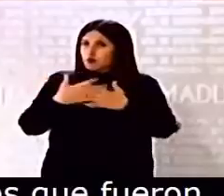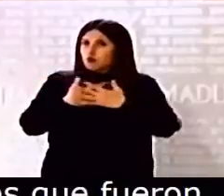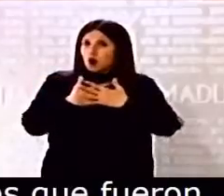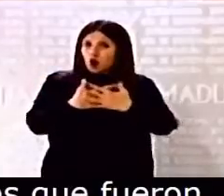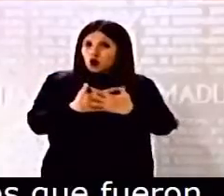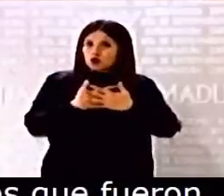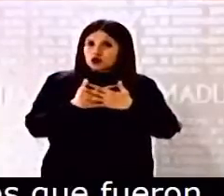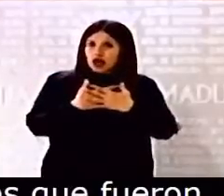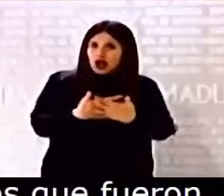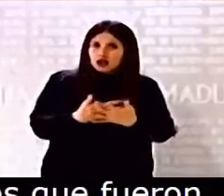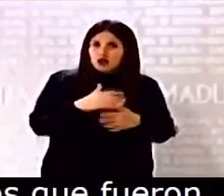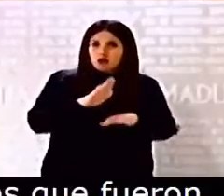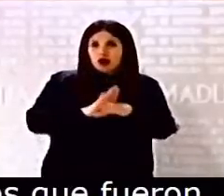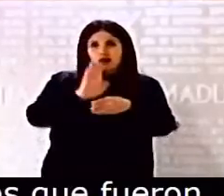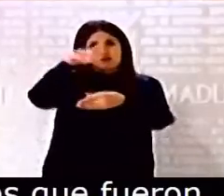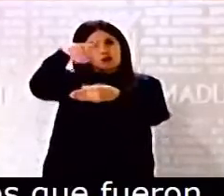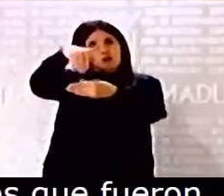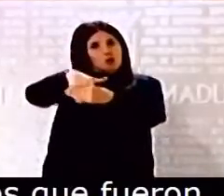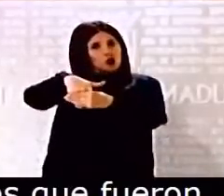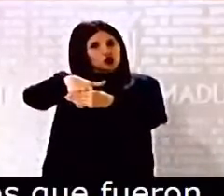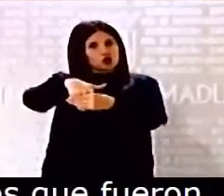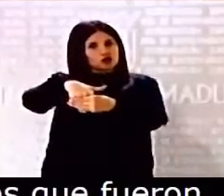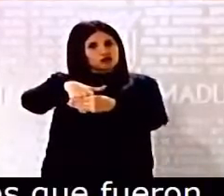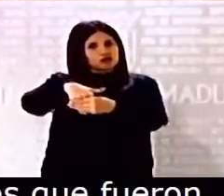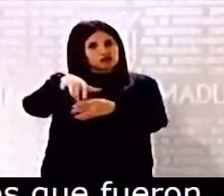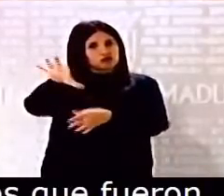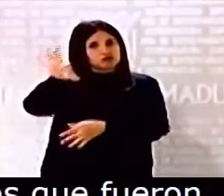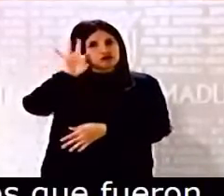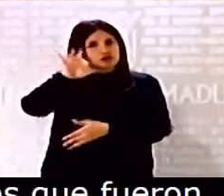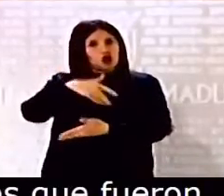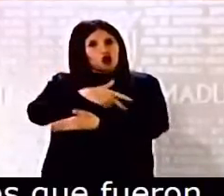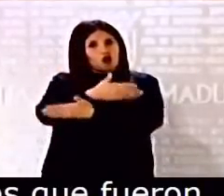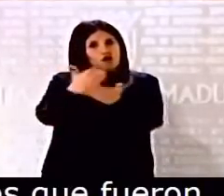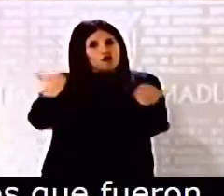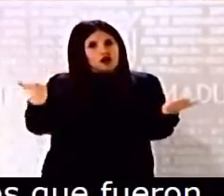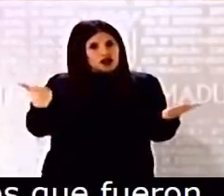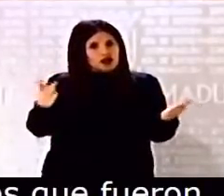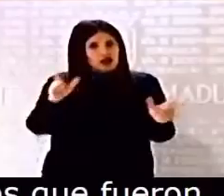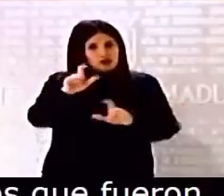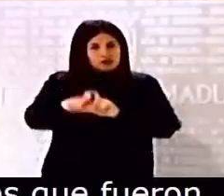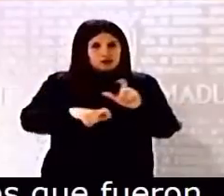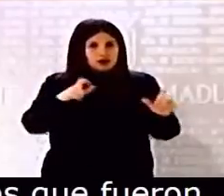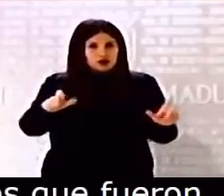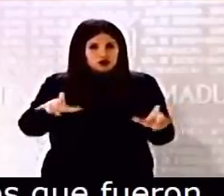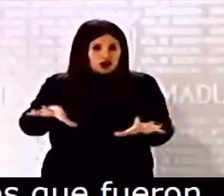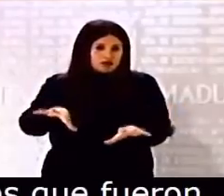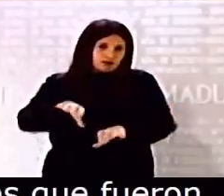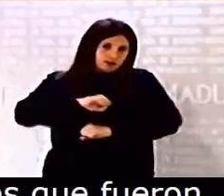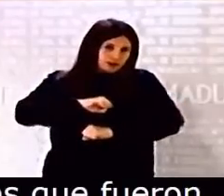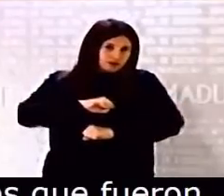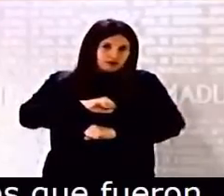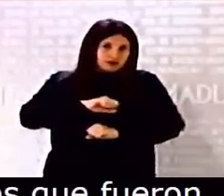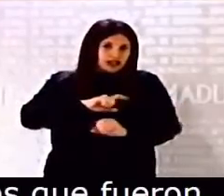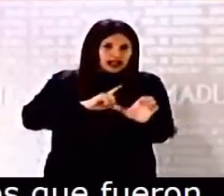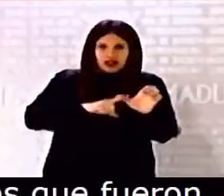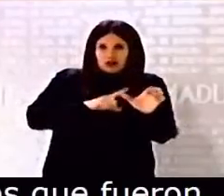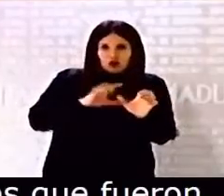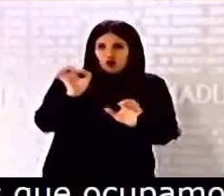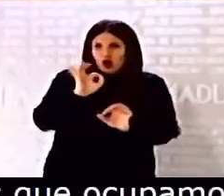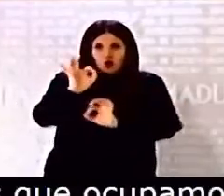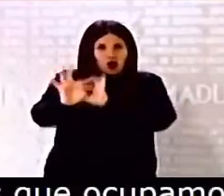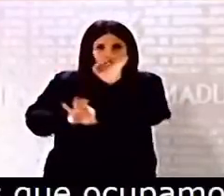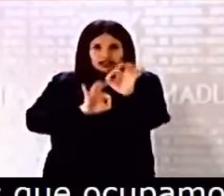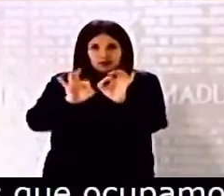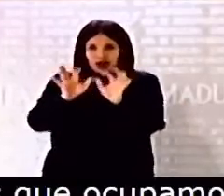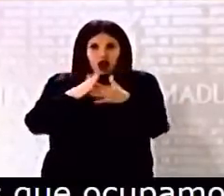a depositar un voto de confianza en todos y cada uno de los que ocupamos un escaño en la Asamblea de Extremadura o en cualquiera de los parlamentos